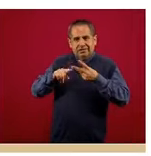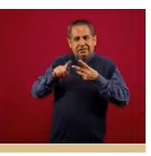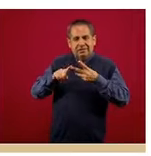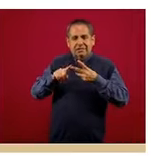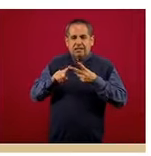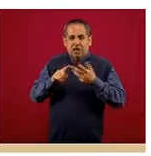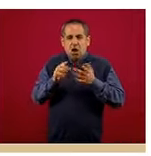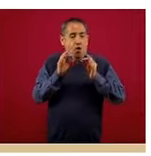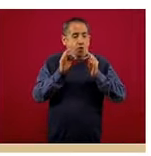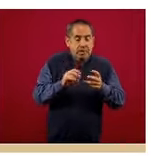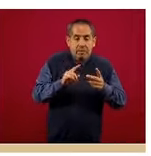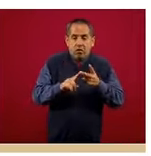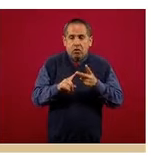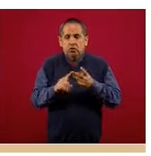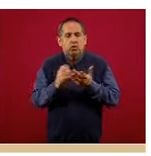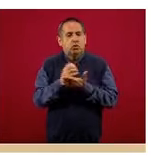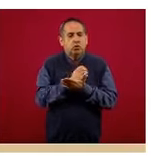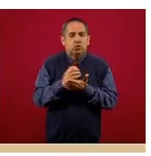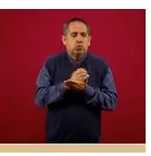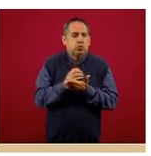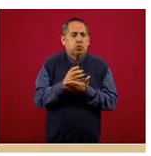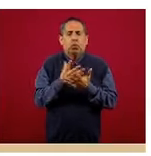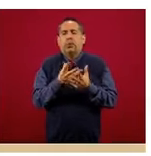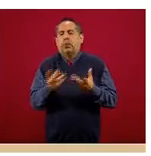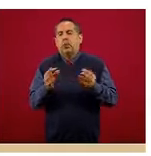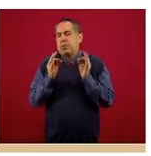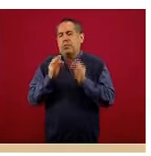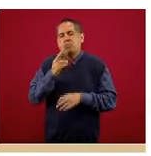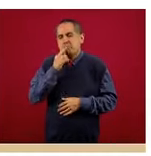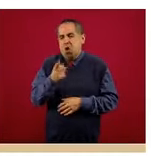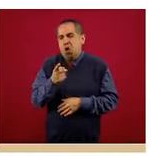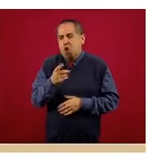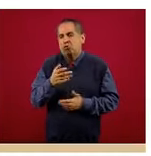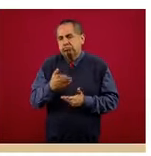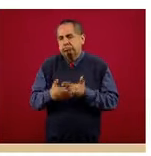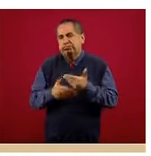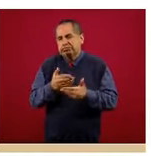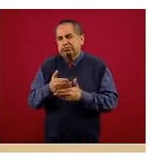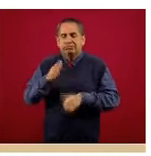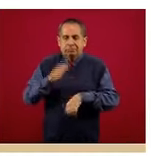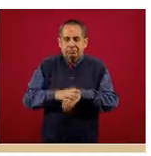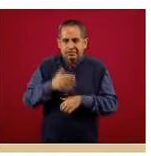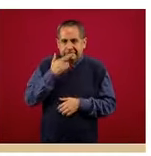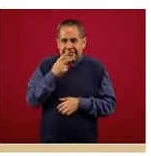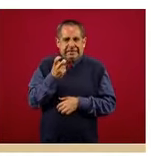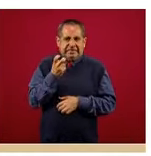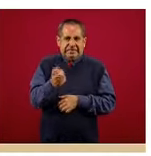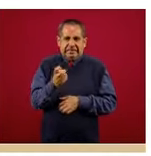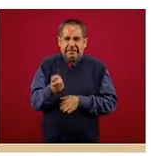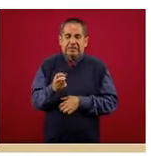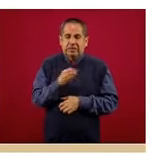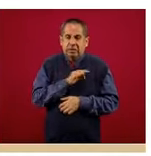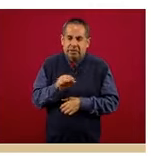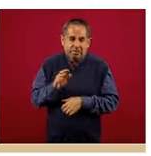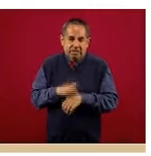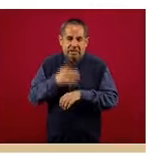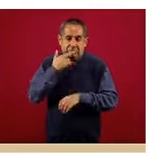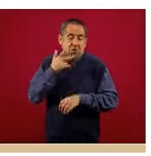los confirmados, también se nos están incrementando los recuperados y eso significa que la población está pudiendo